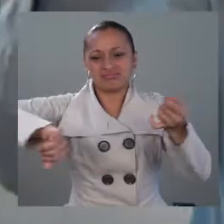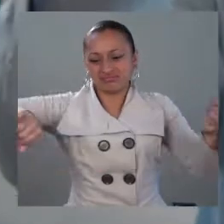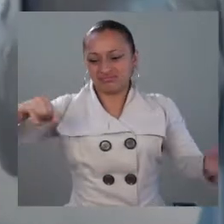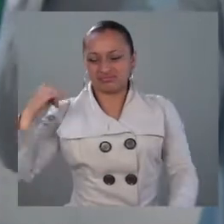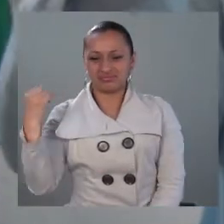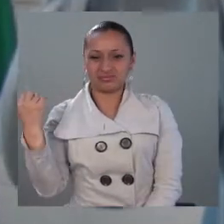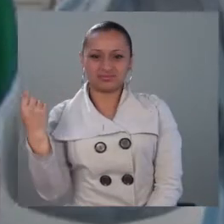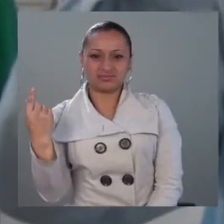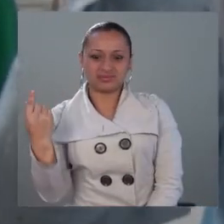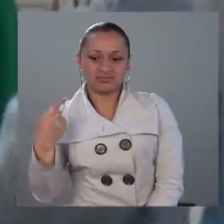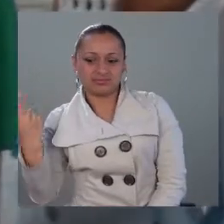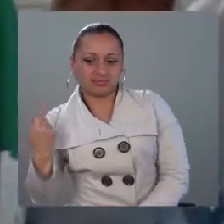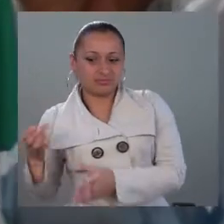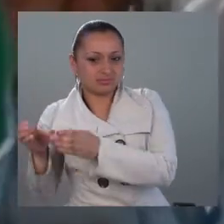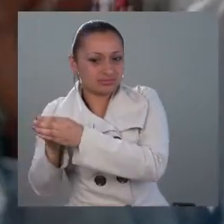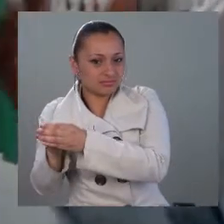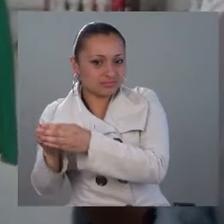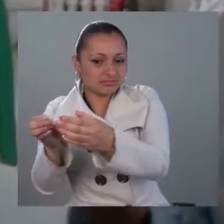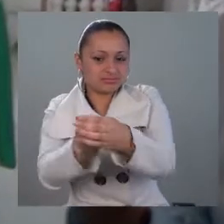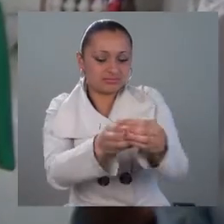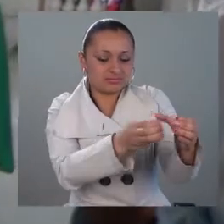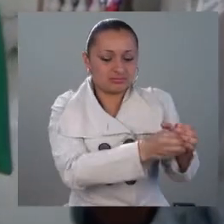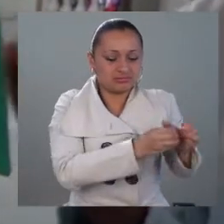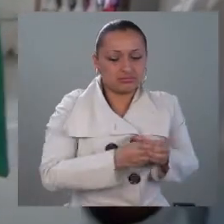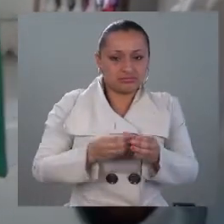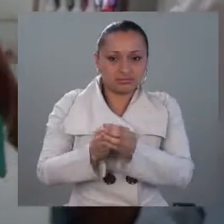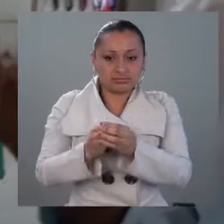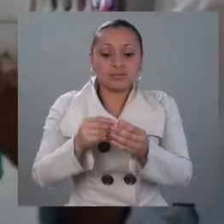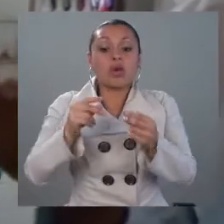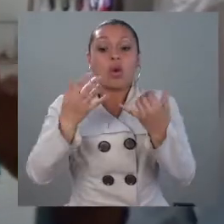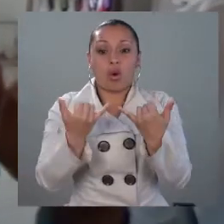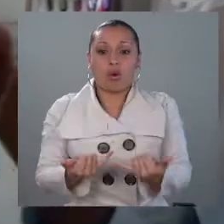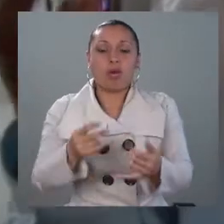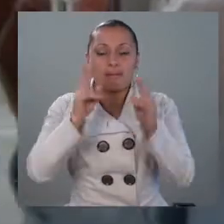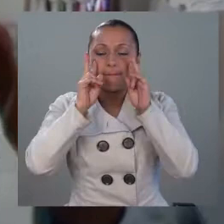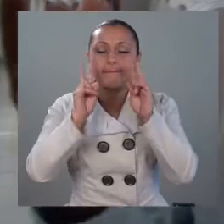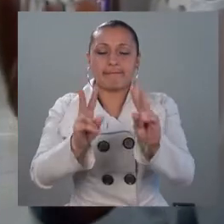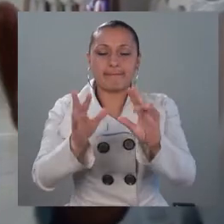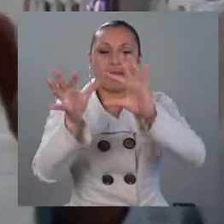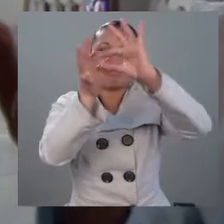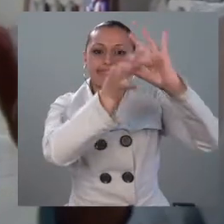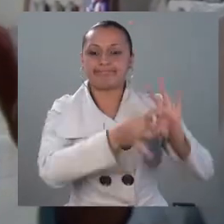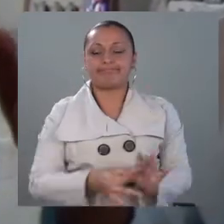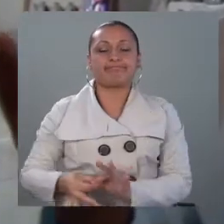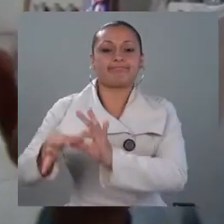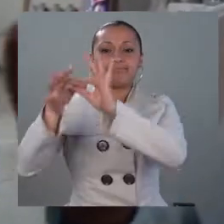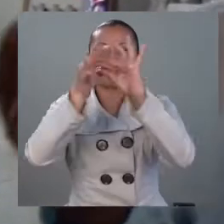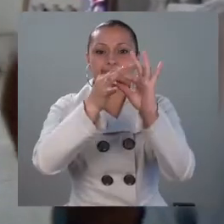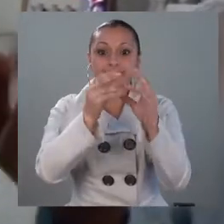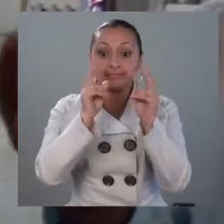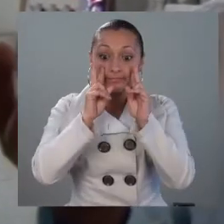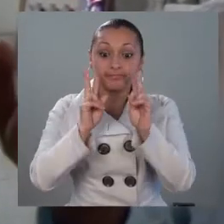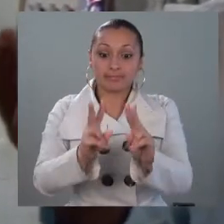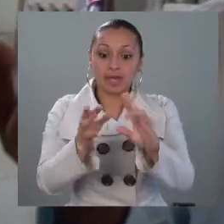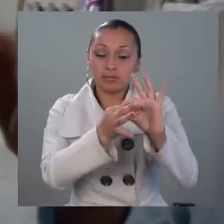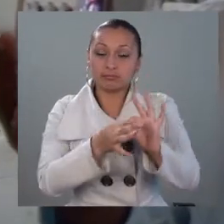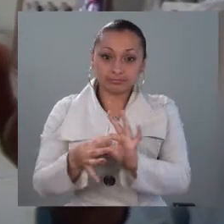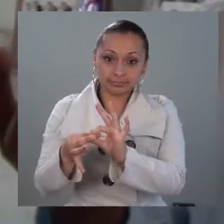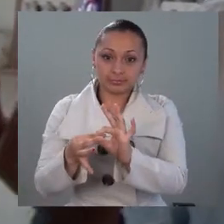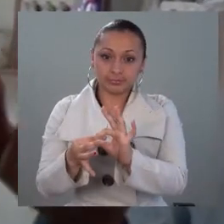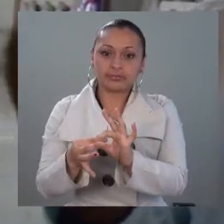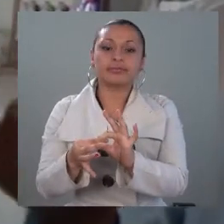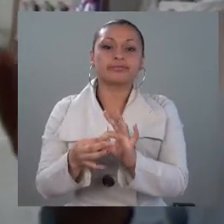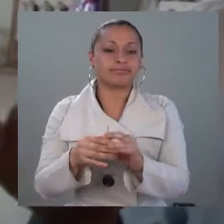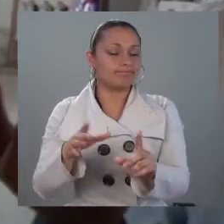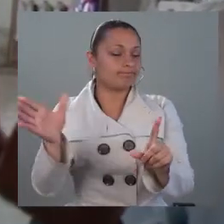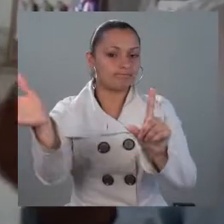ha buscado sus cositas separadamente. Aquí se miró unidad de región, y como se miró unidad de